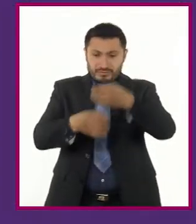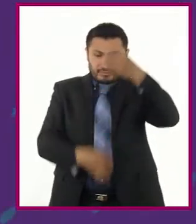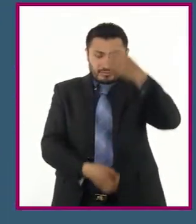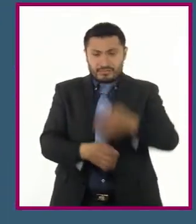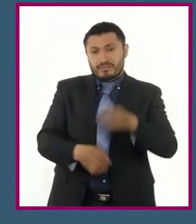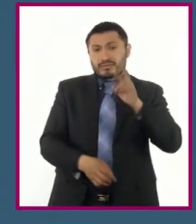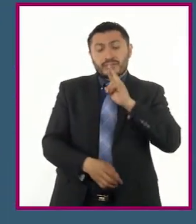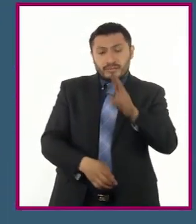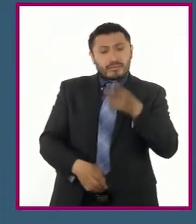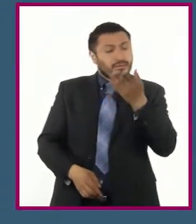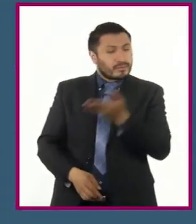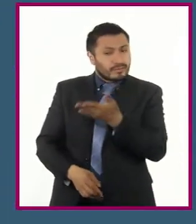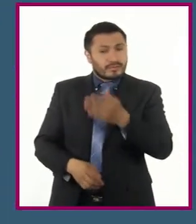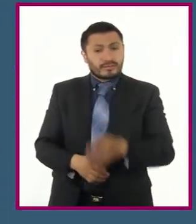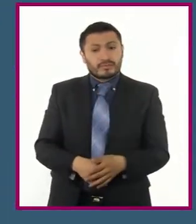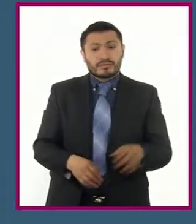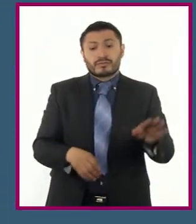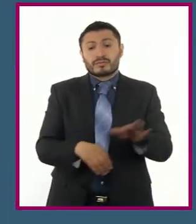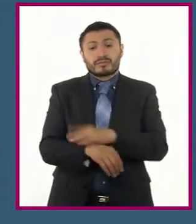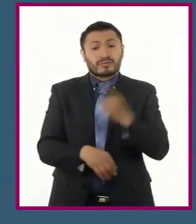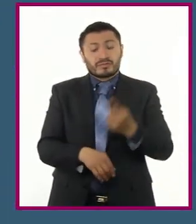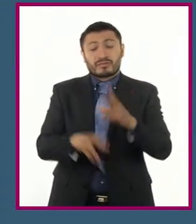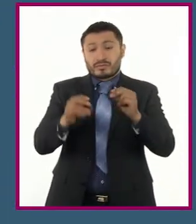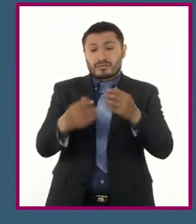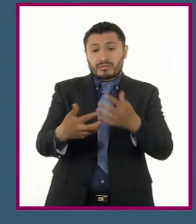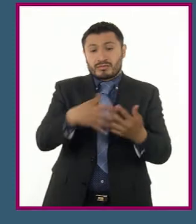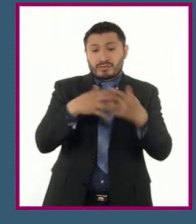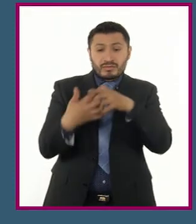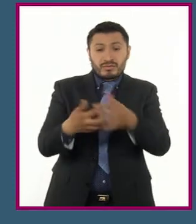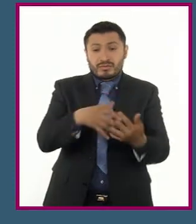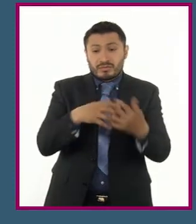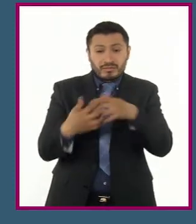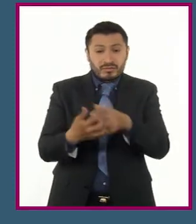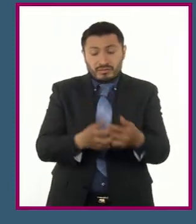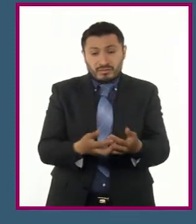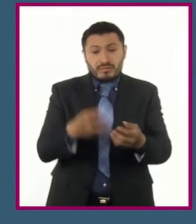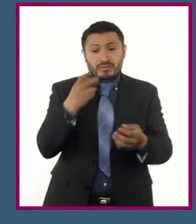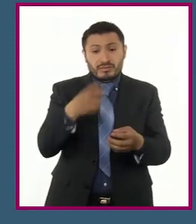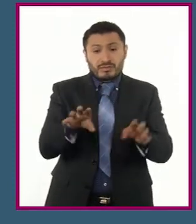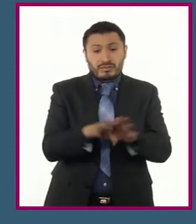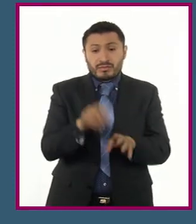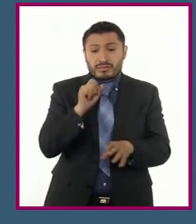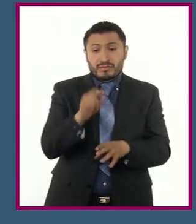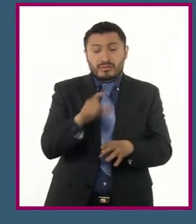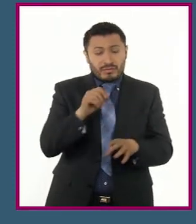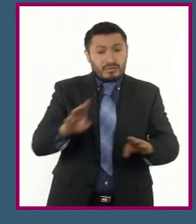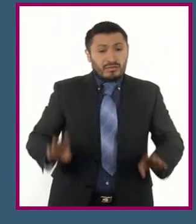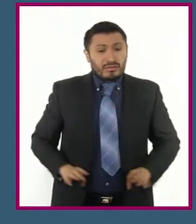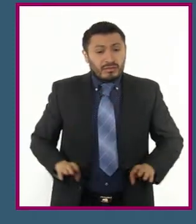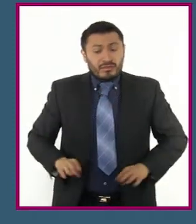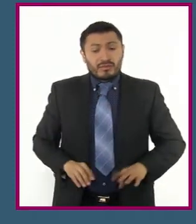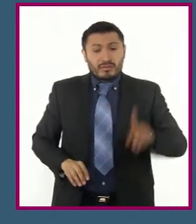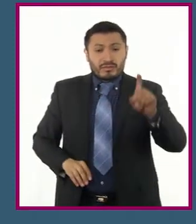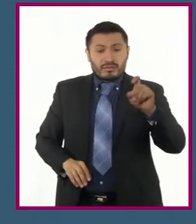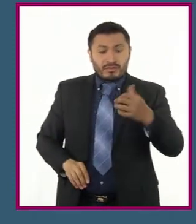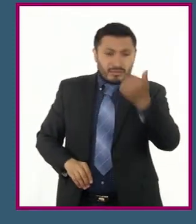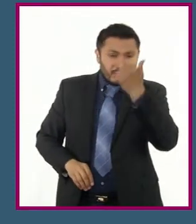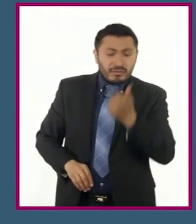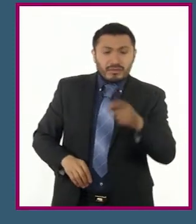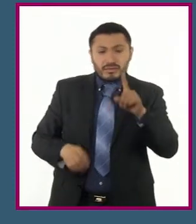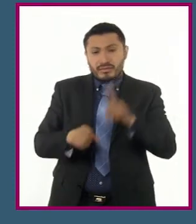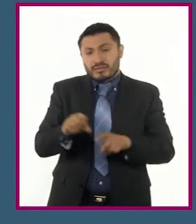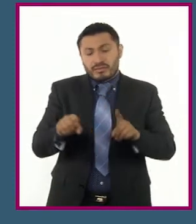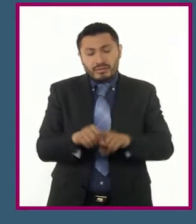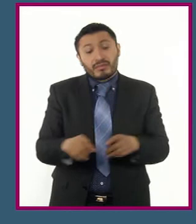la siguiente pregunta. ¿Por qué no se mezclan las disoluciones si se trata de los mismos componentes, agua, azúcar y